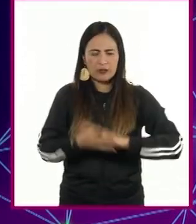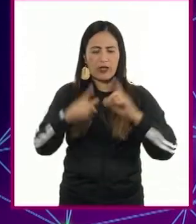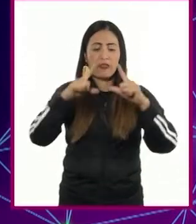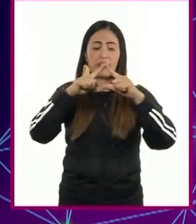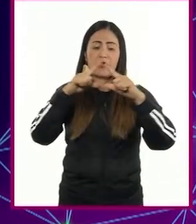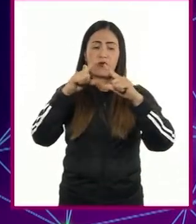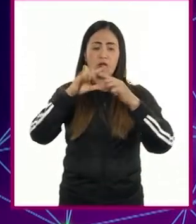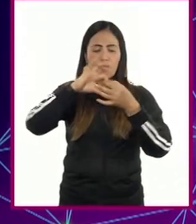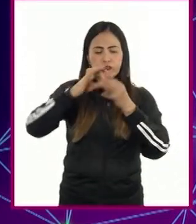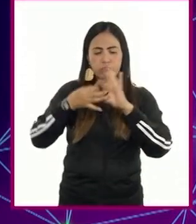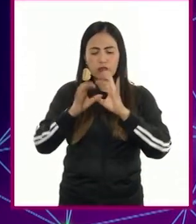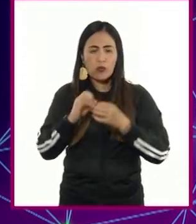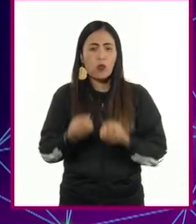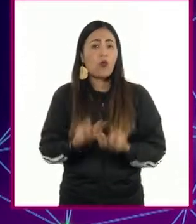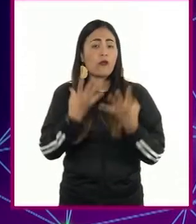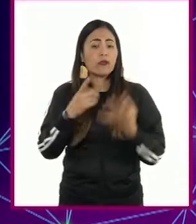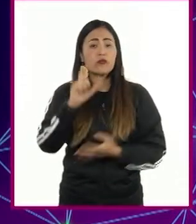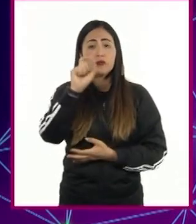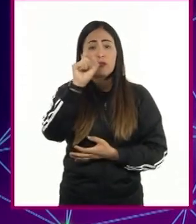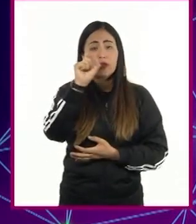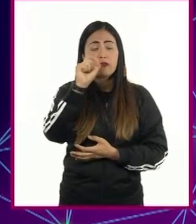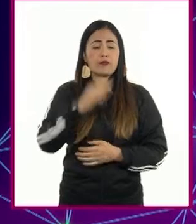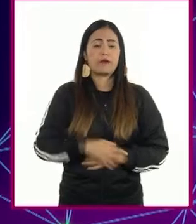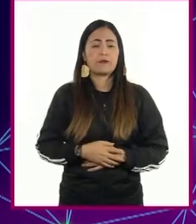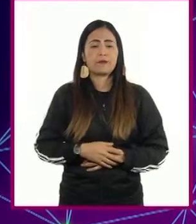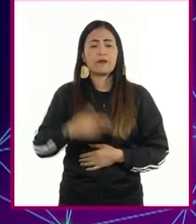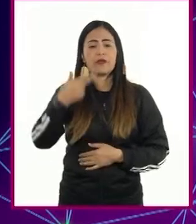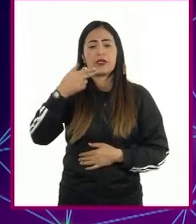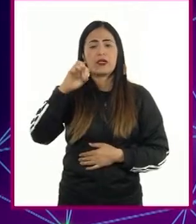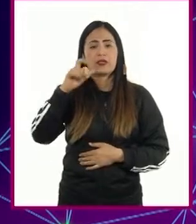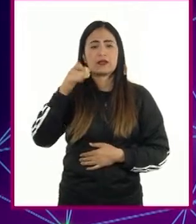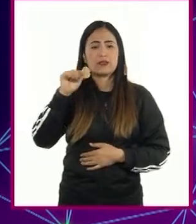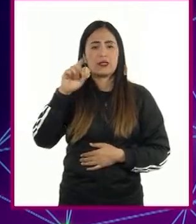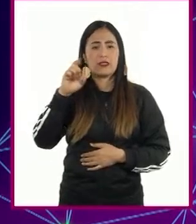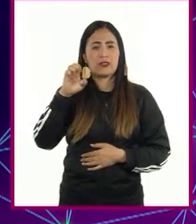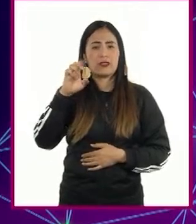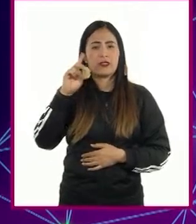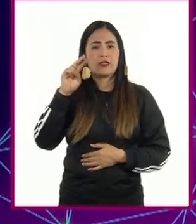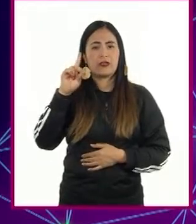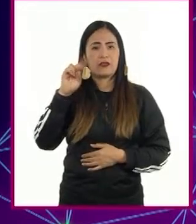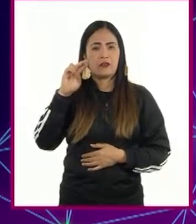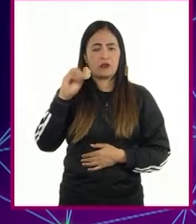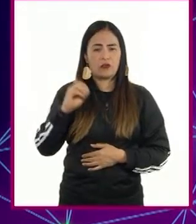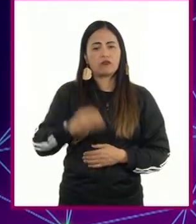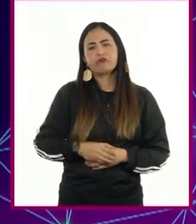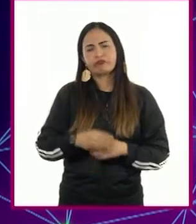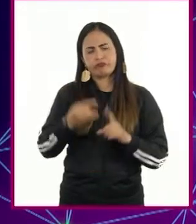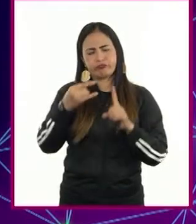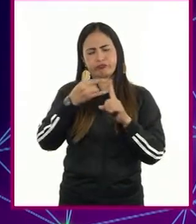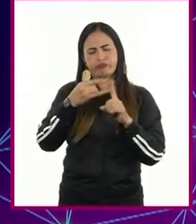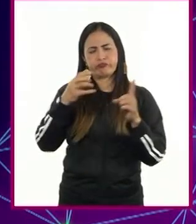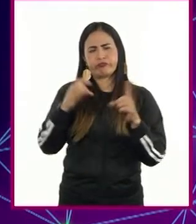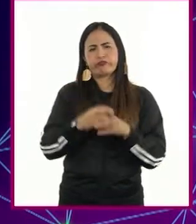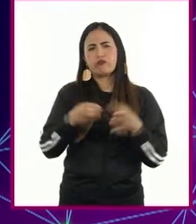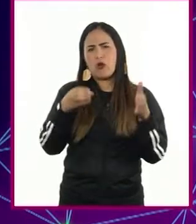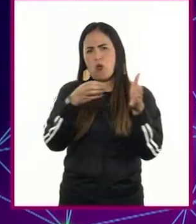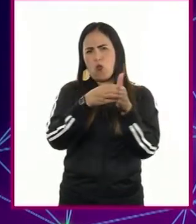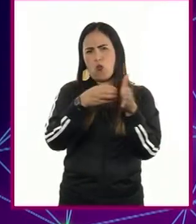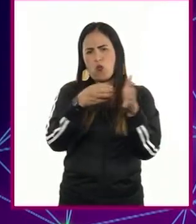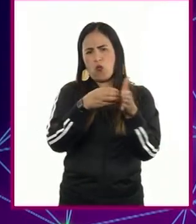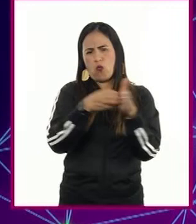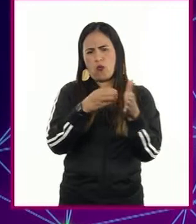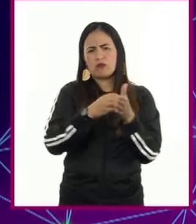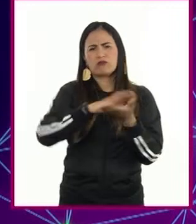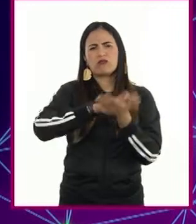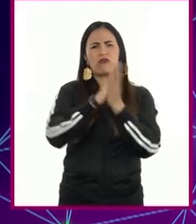triángulos equiláteros. También está el hexaedro, mejor conocido como cubo, cuyo símbolo es la